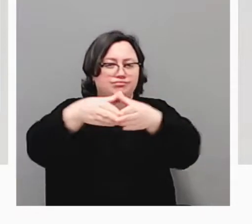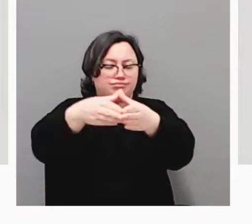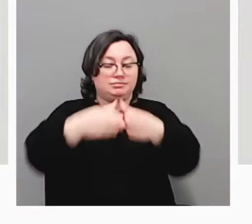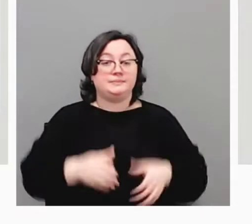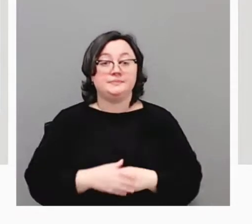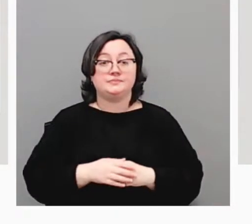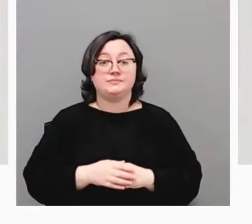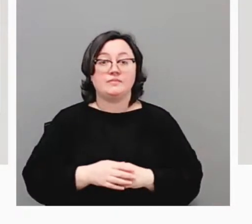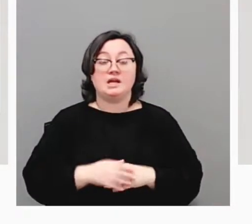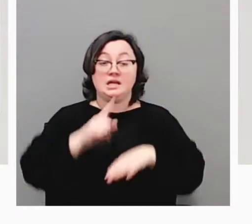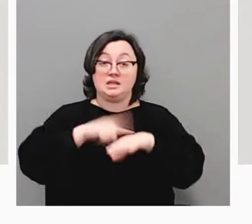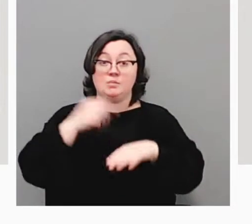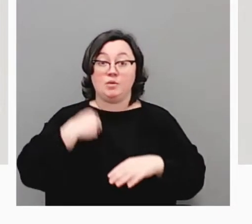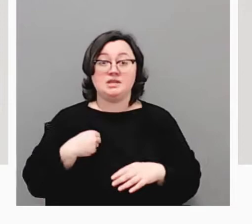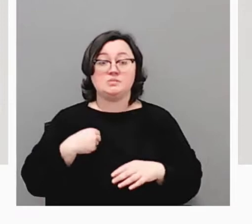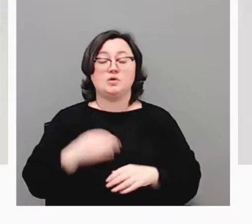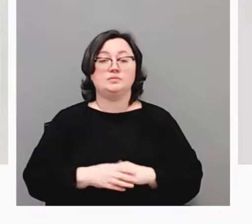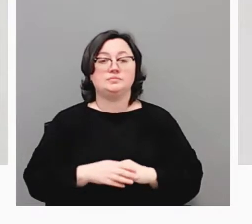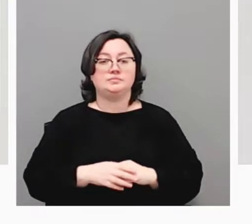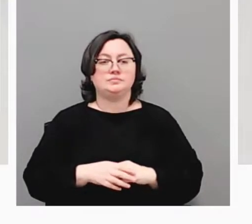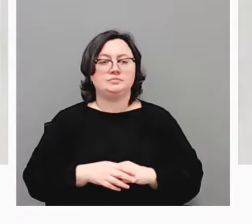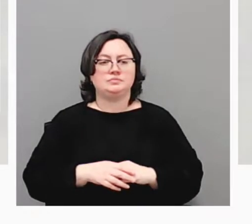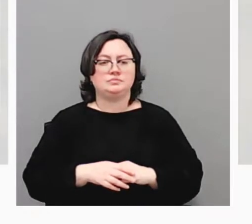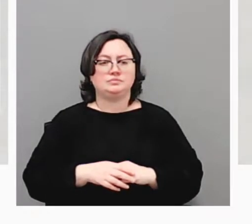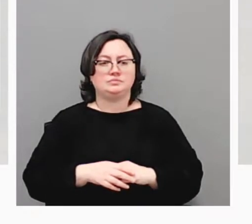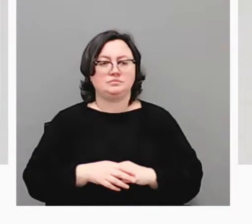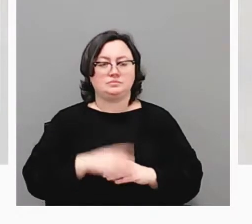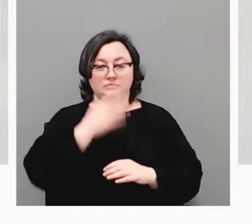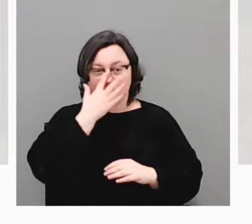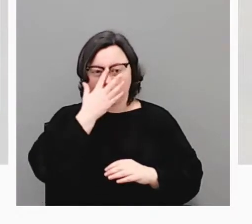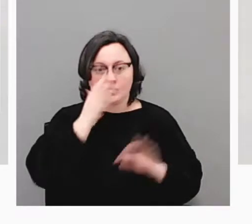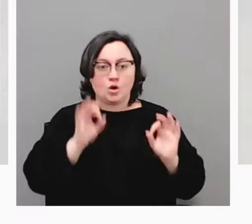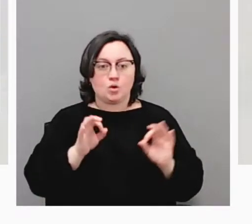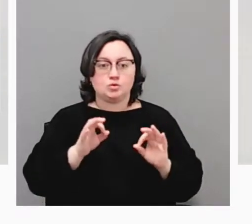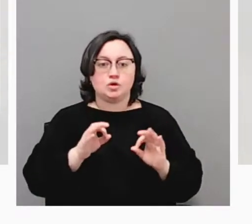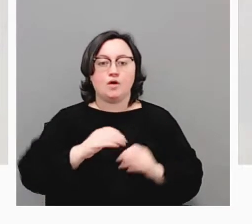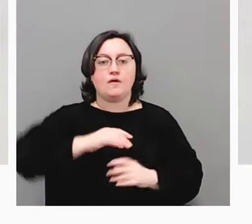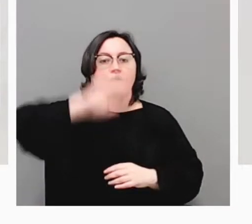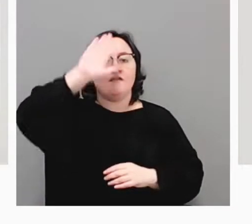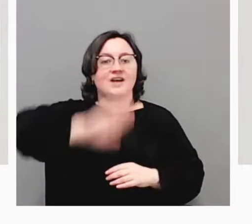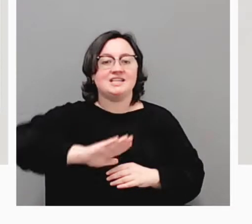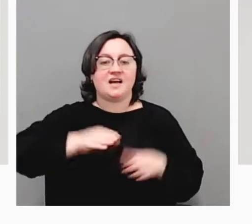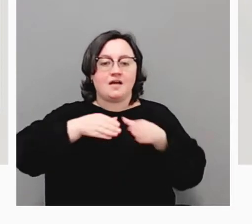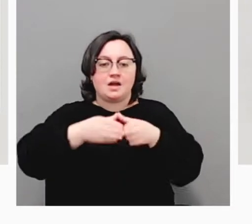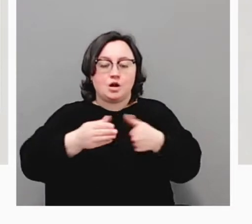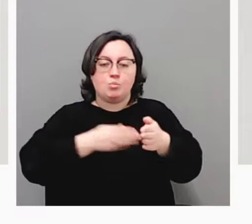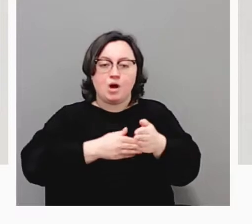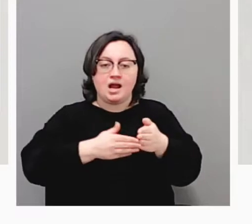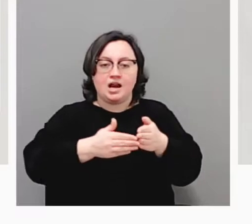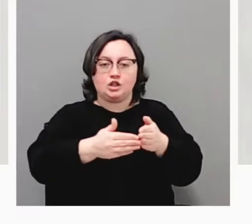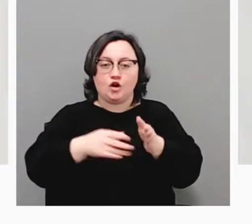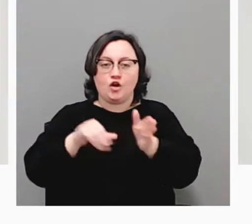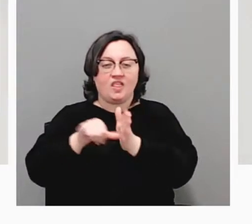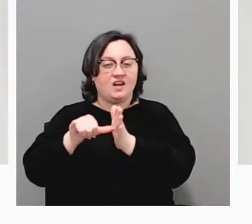Asimismo, pues hemos ido viendo que toda la fachada del puerto más cercana a la ciudad y la que